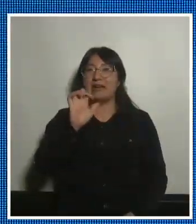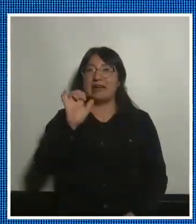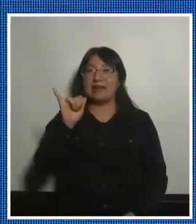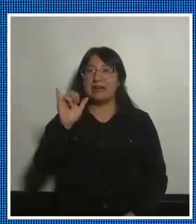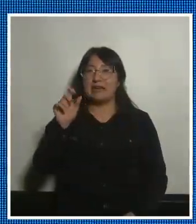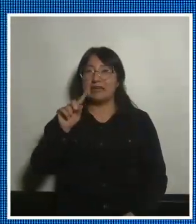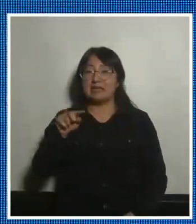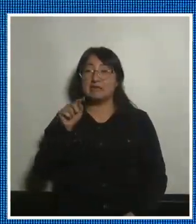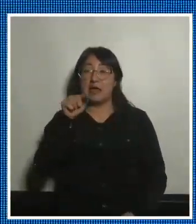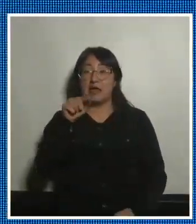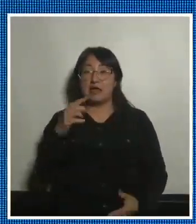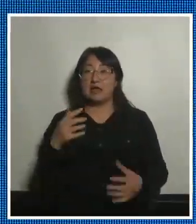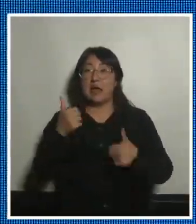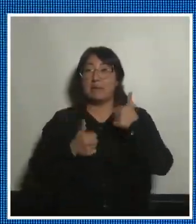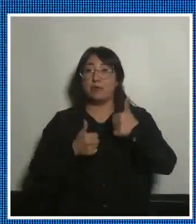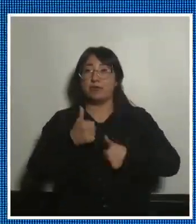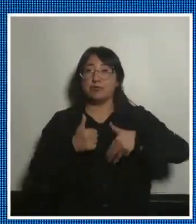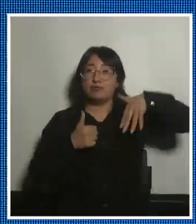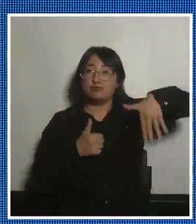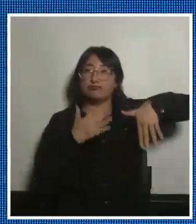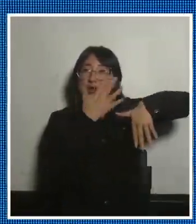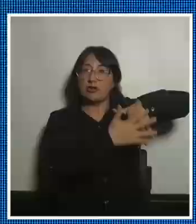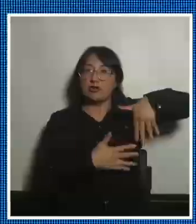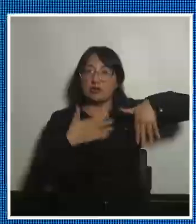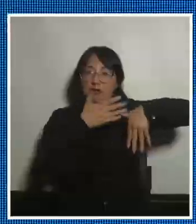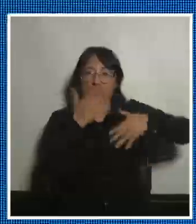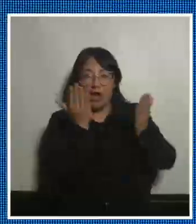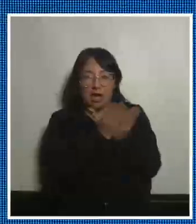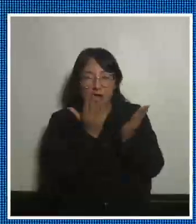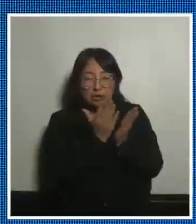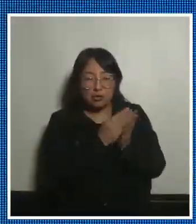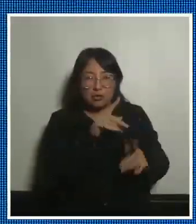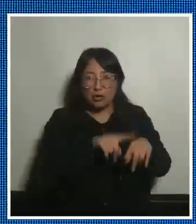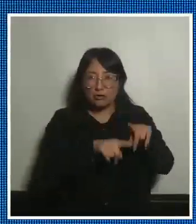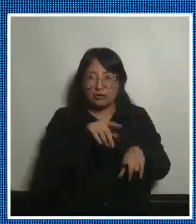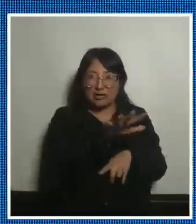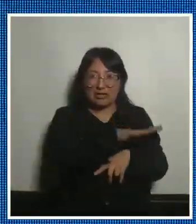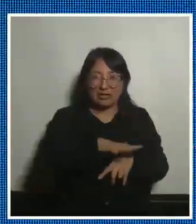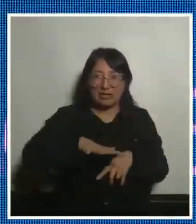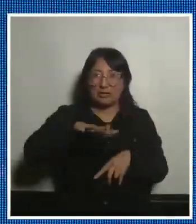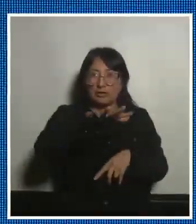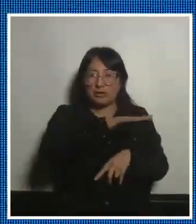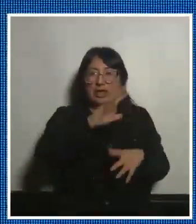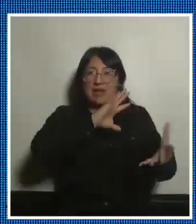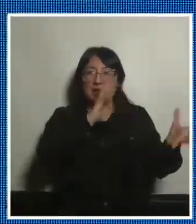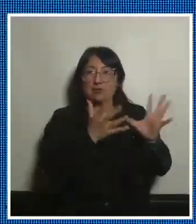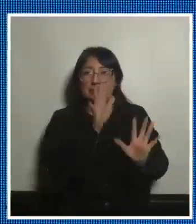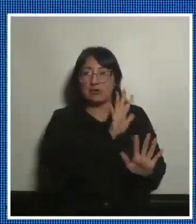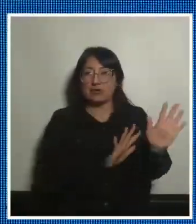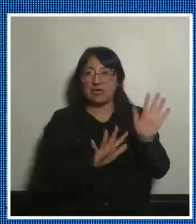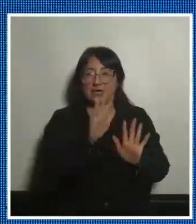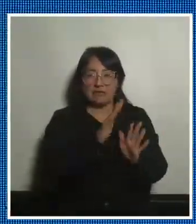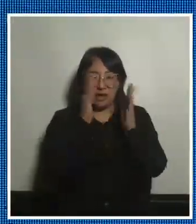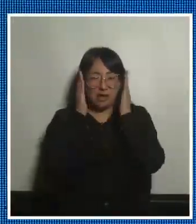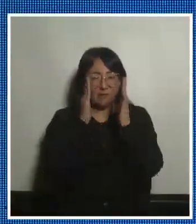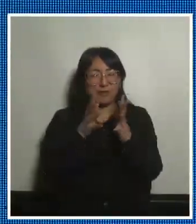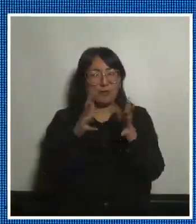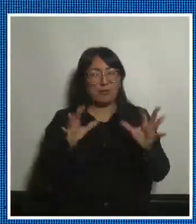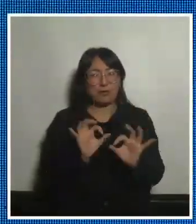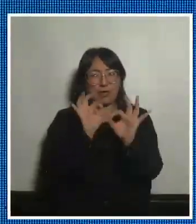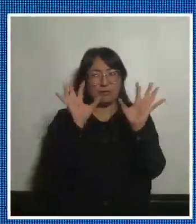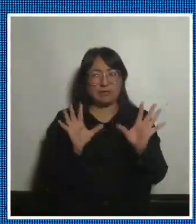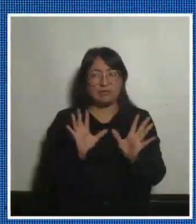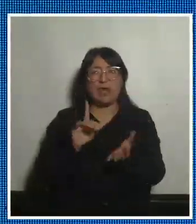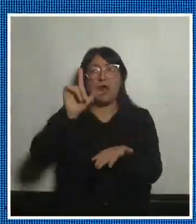es geógrafa especializada en estudios territoriales y planificación urbana sostenible, con un enfoque particular en